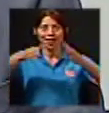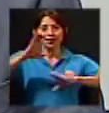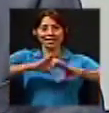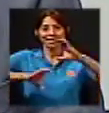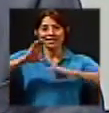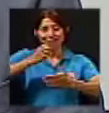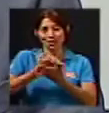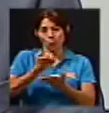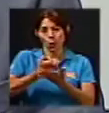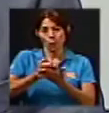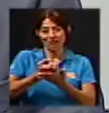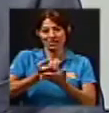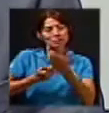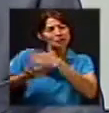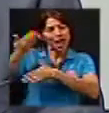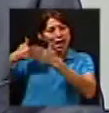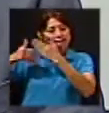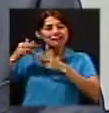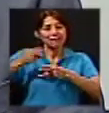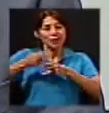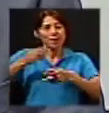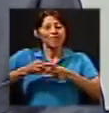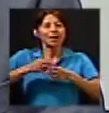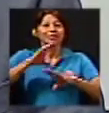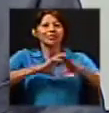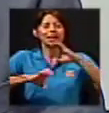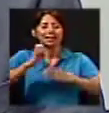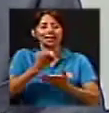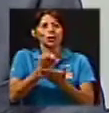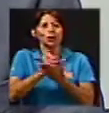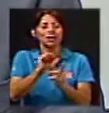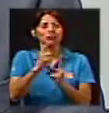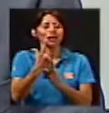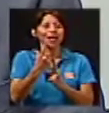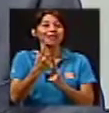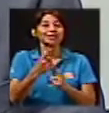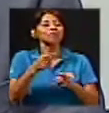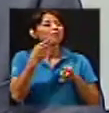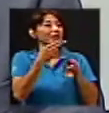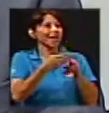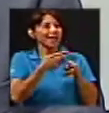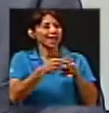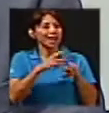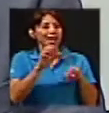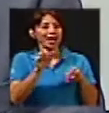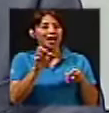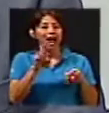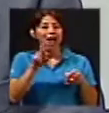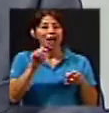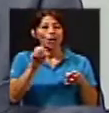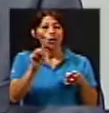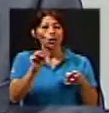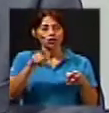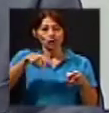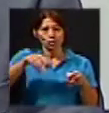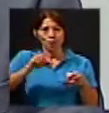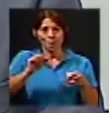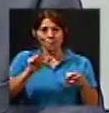que alguna vez se llamó Ciencias Económicas y Sociales, a don Carlos Palma, quien fue mi jefe